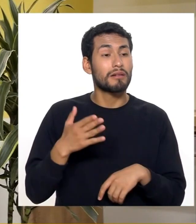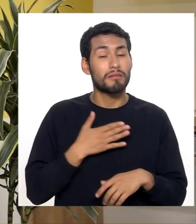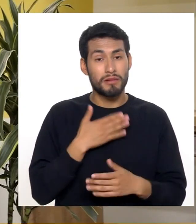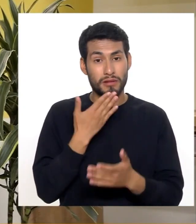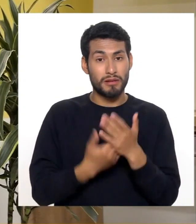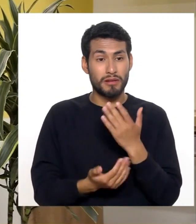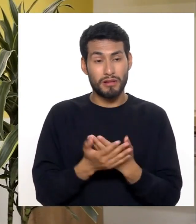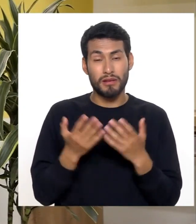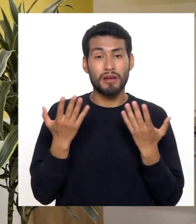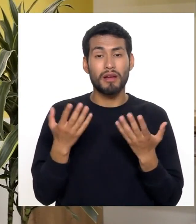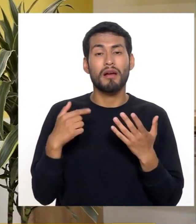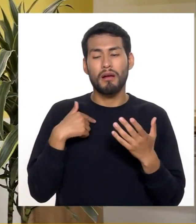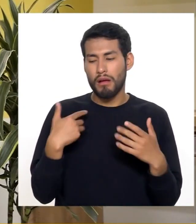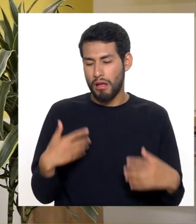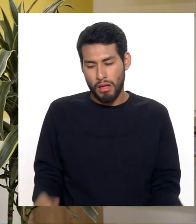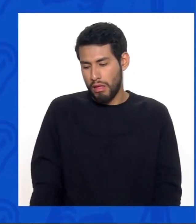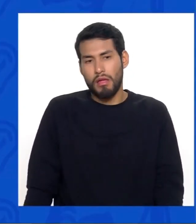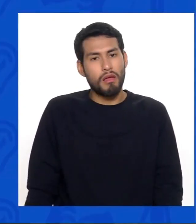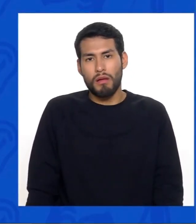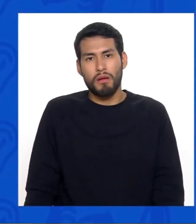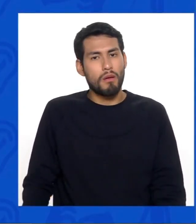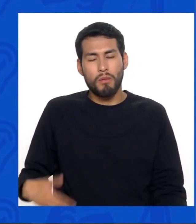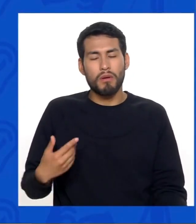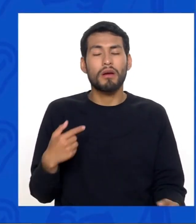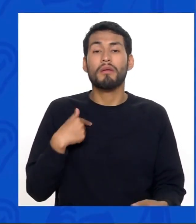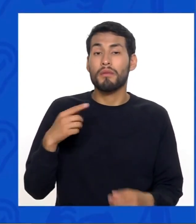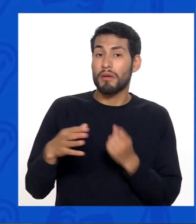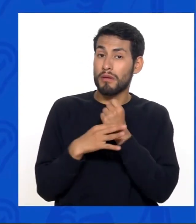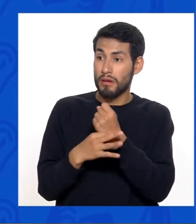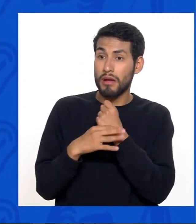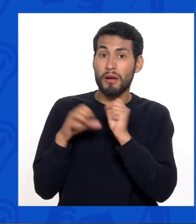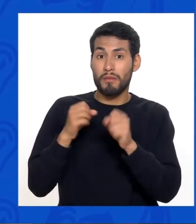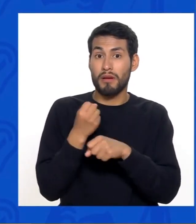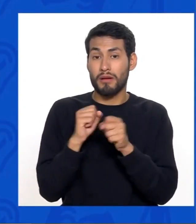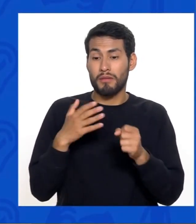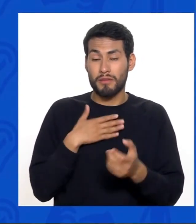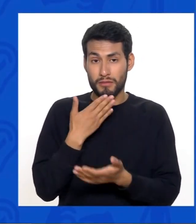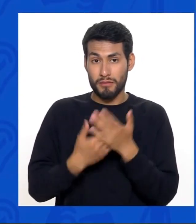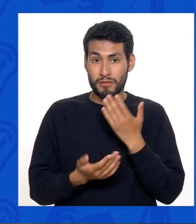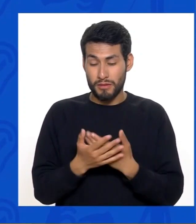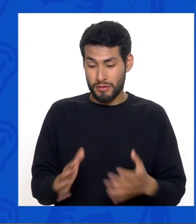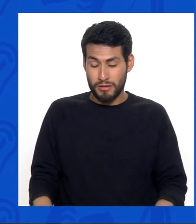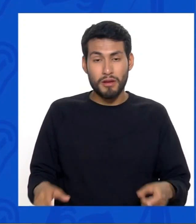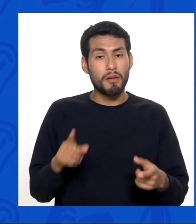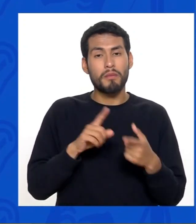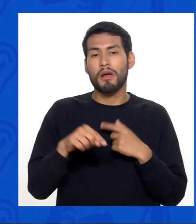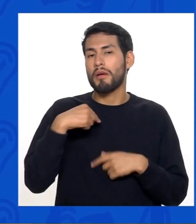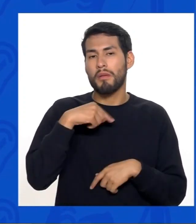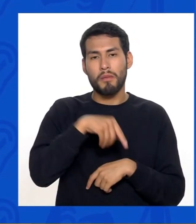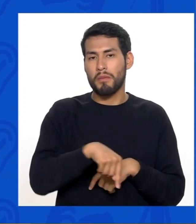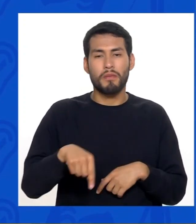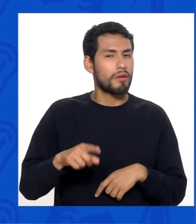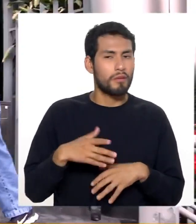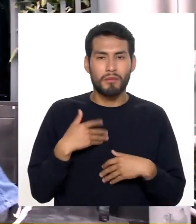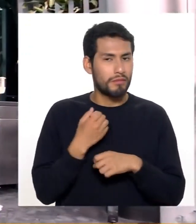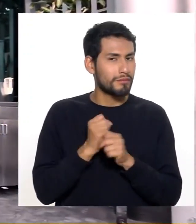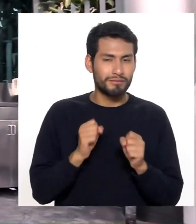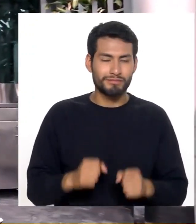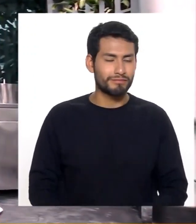entonces mis manos ya habían perdido movilidad. En esos días los médicos lograron salvar mis manos, mas no mis